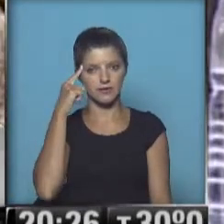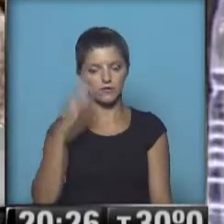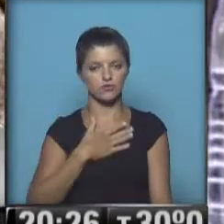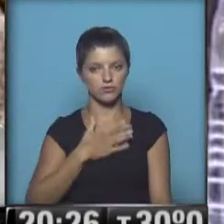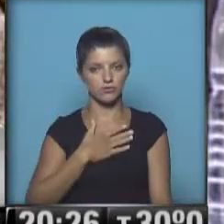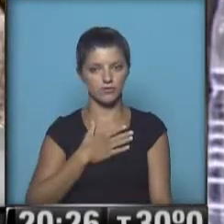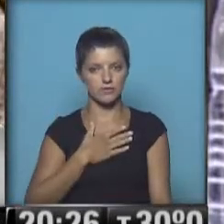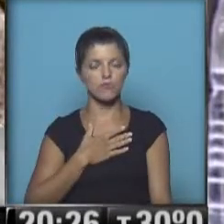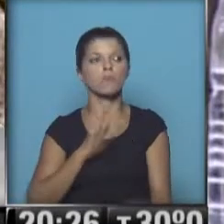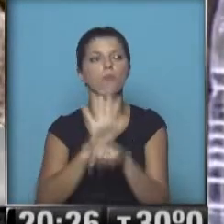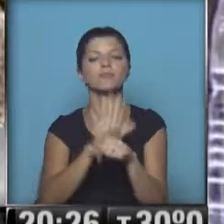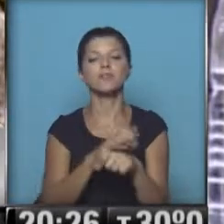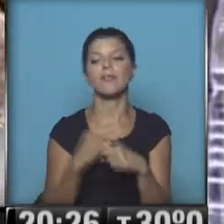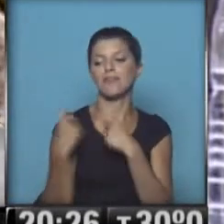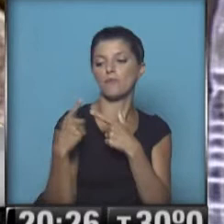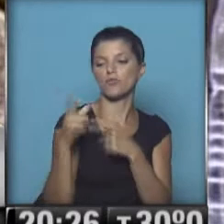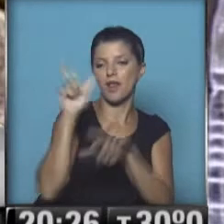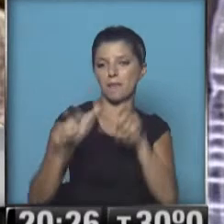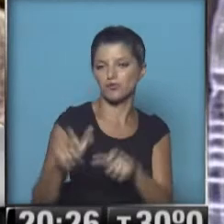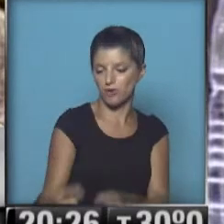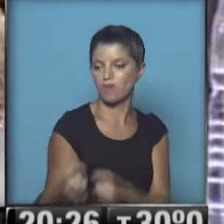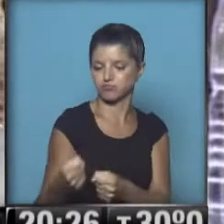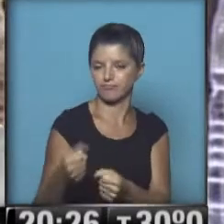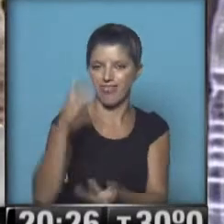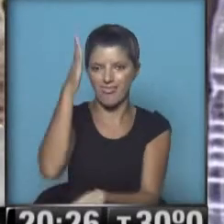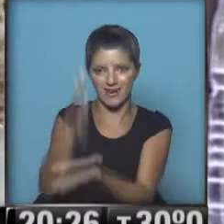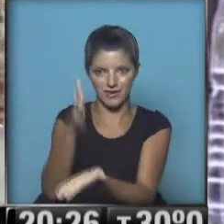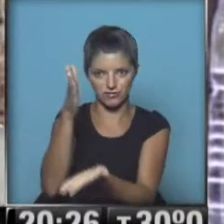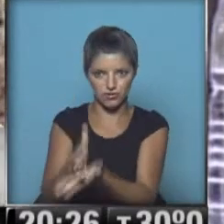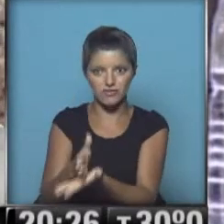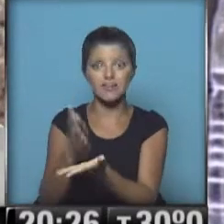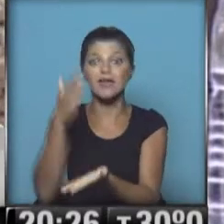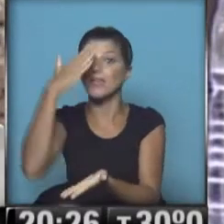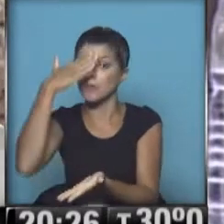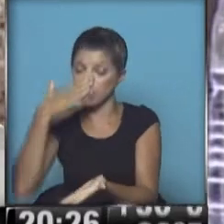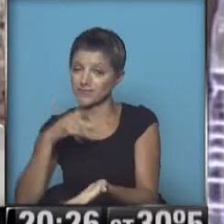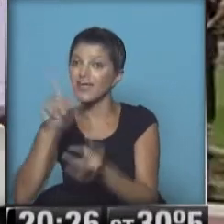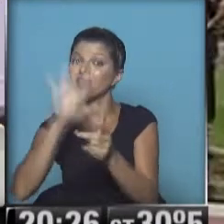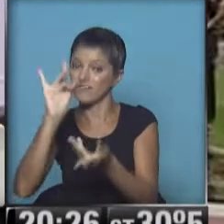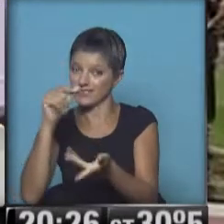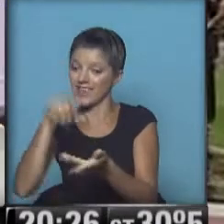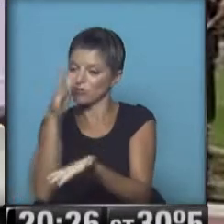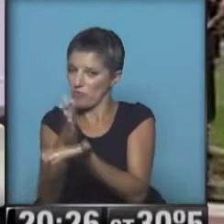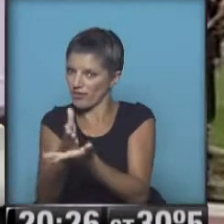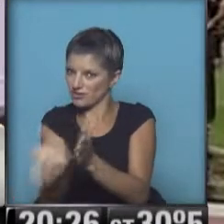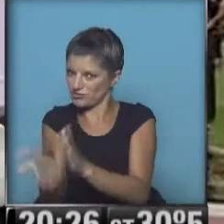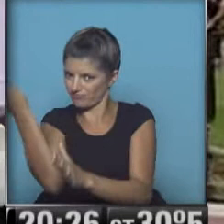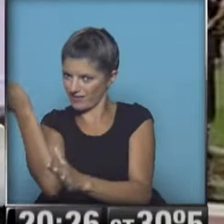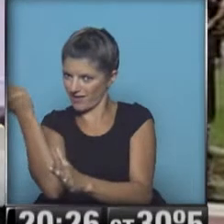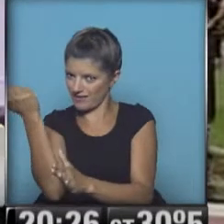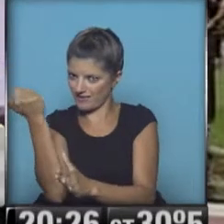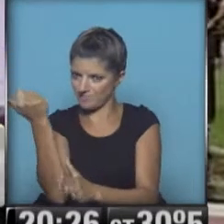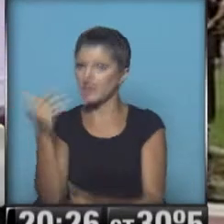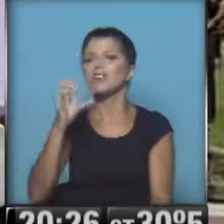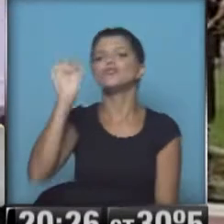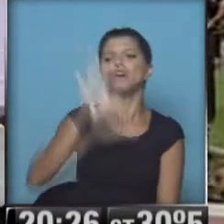empoderado a la gente de derechos que le van a hacer muy difícil que los puedan borrar. Y no los atacan